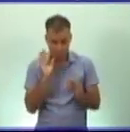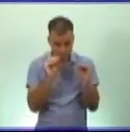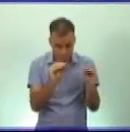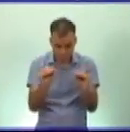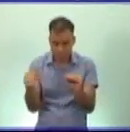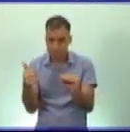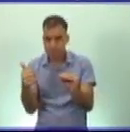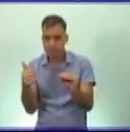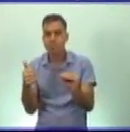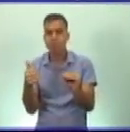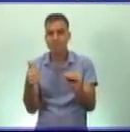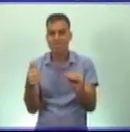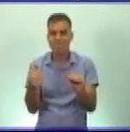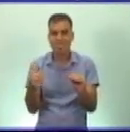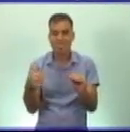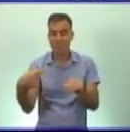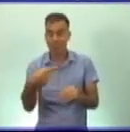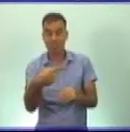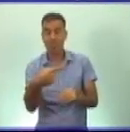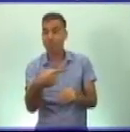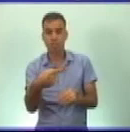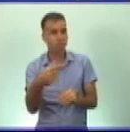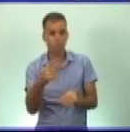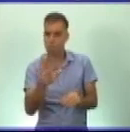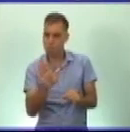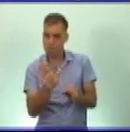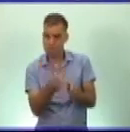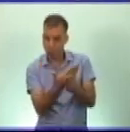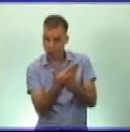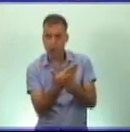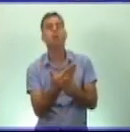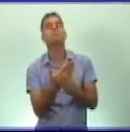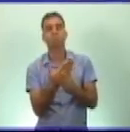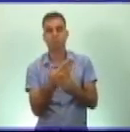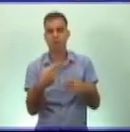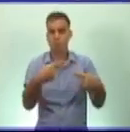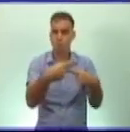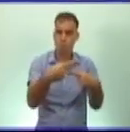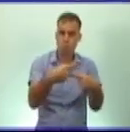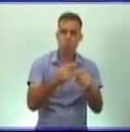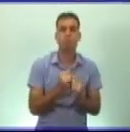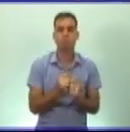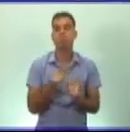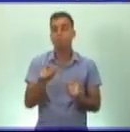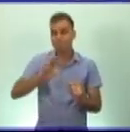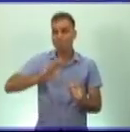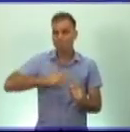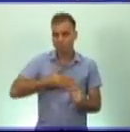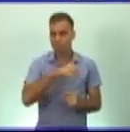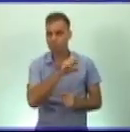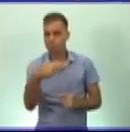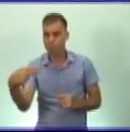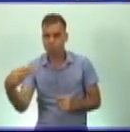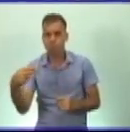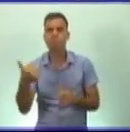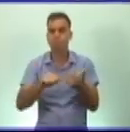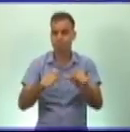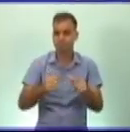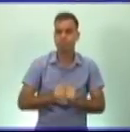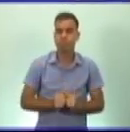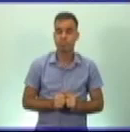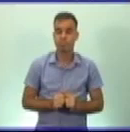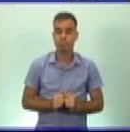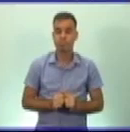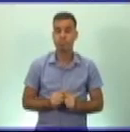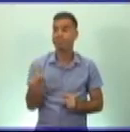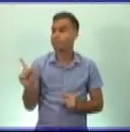cambiamos la flecha por el signo igual. Y ahora sí podemos decir que tenemos una ecuación química. ¿Por qué? Porque la ecuación química lleva